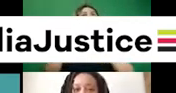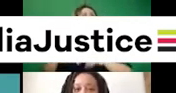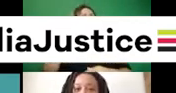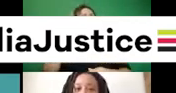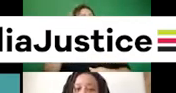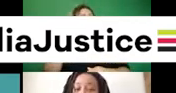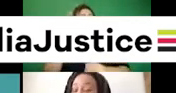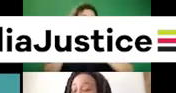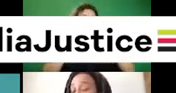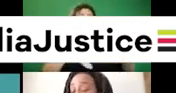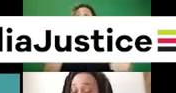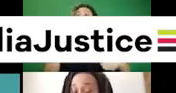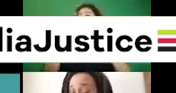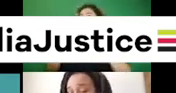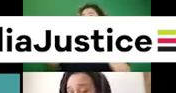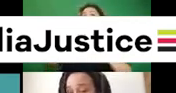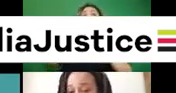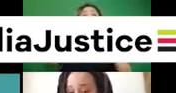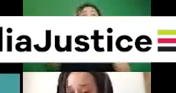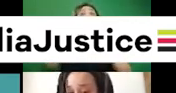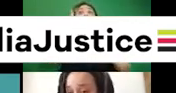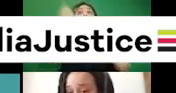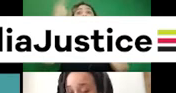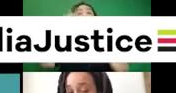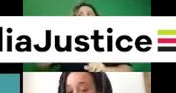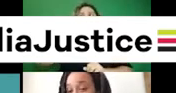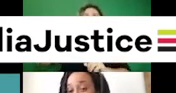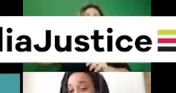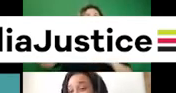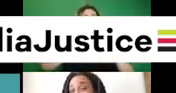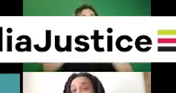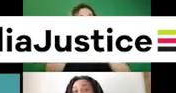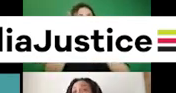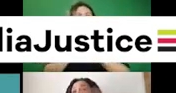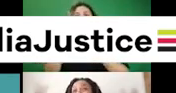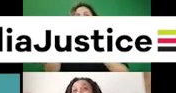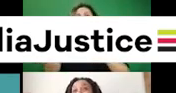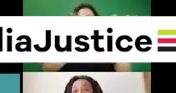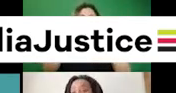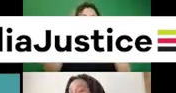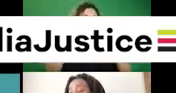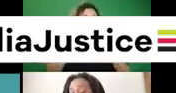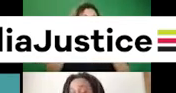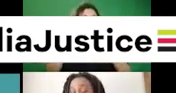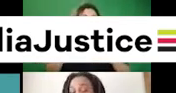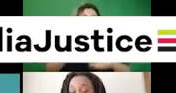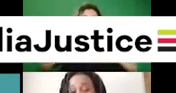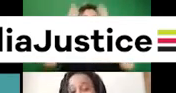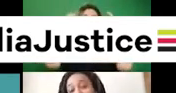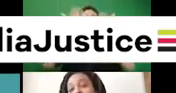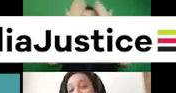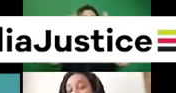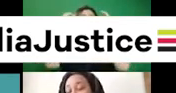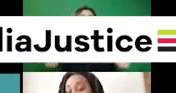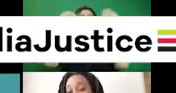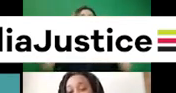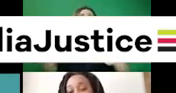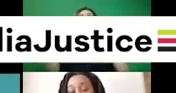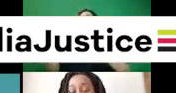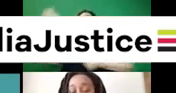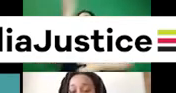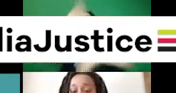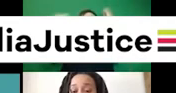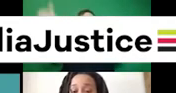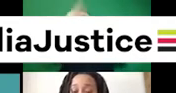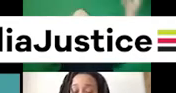el tratar a las personas con dignidad y reconocer el hecho que están tratando de hacer lo mejor para ellos mismos y sus familias a